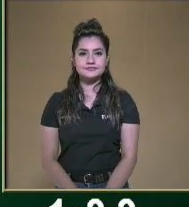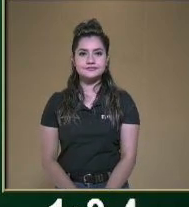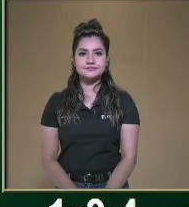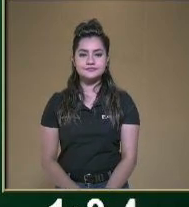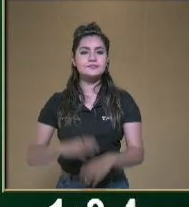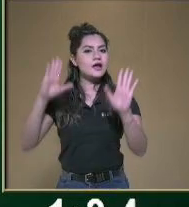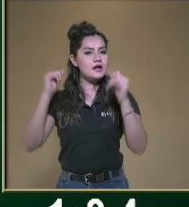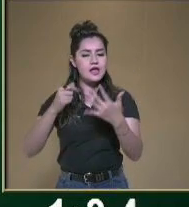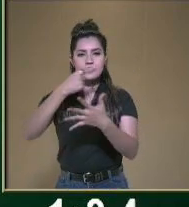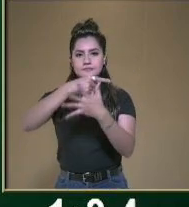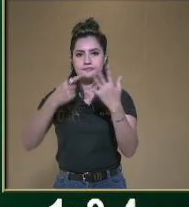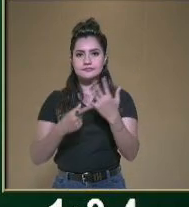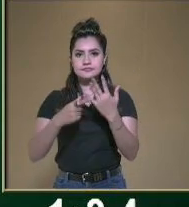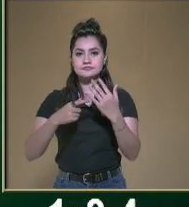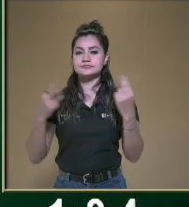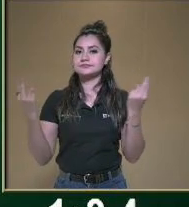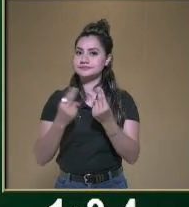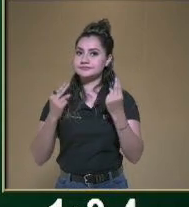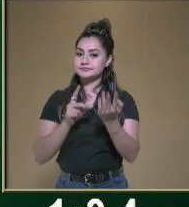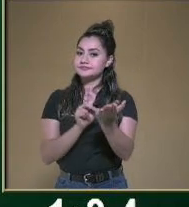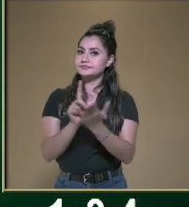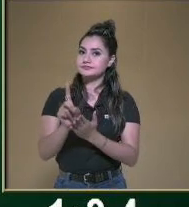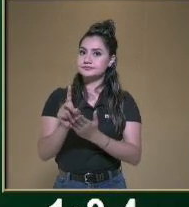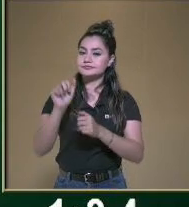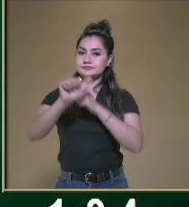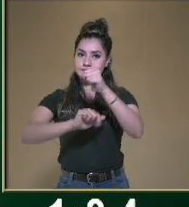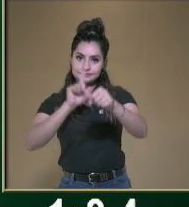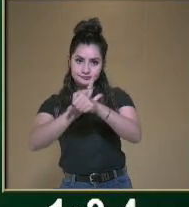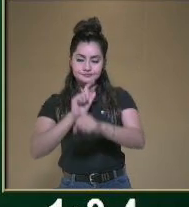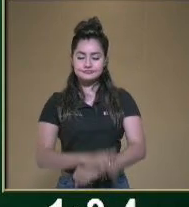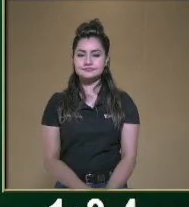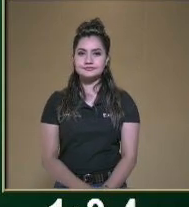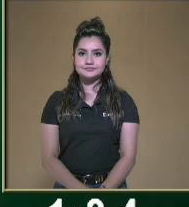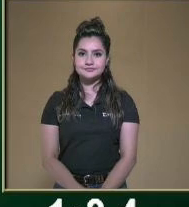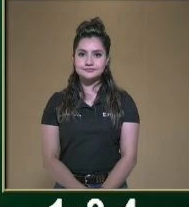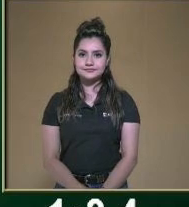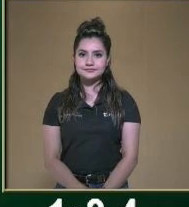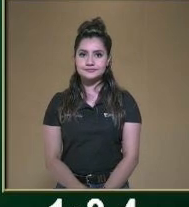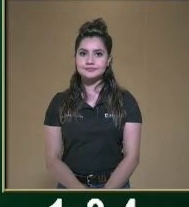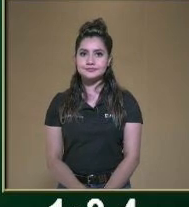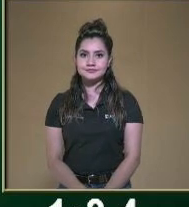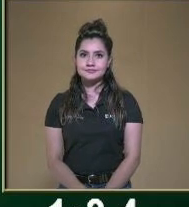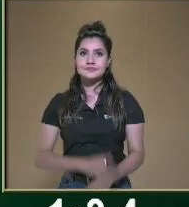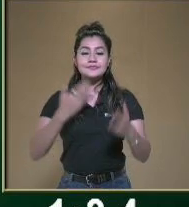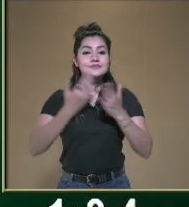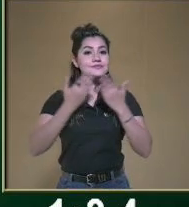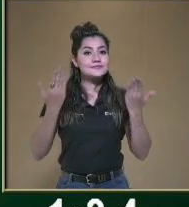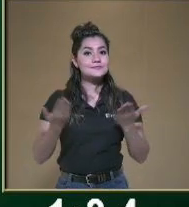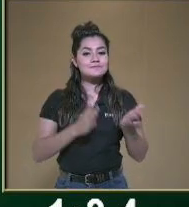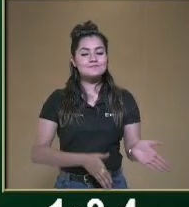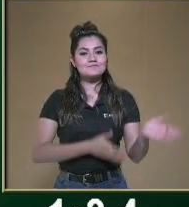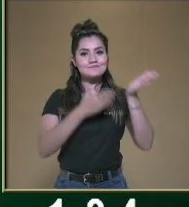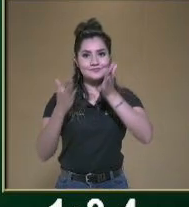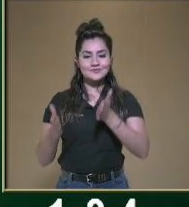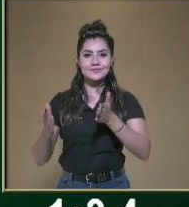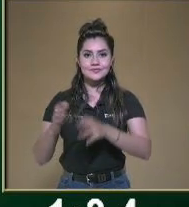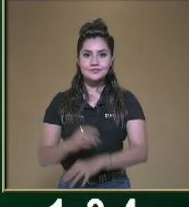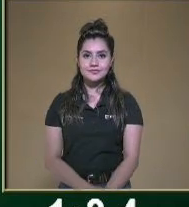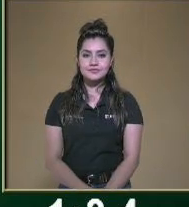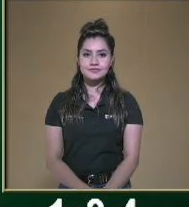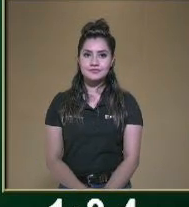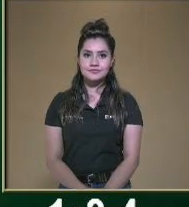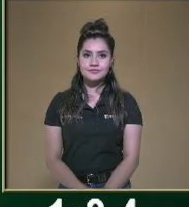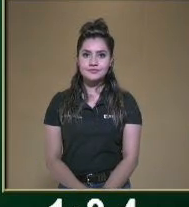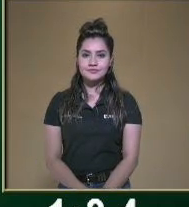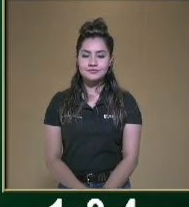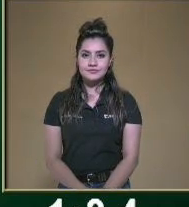5 libertades del bienestar animal de nuestras mascotas. Y ahora, pues bueno, déjenme les comento que a través de